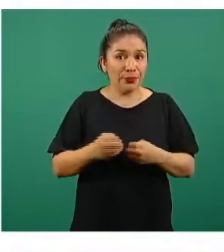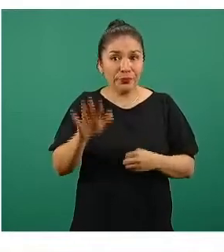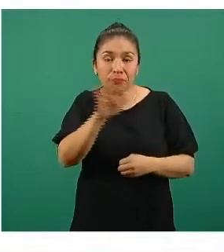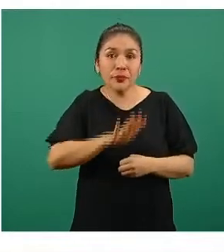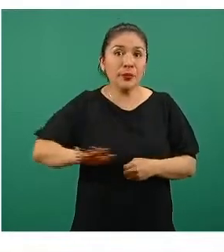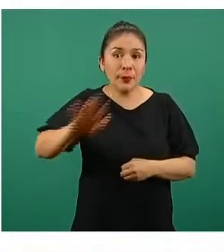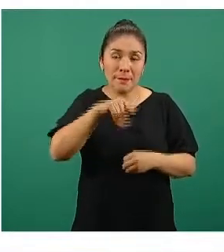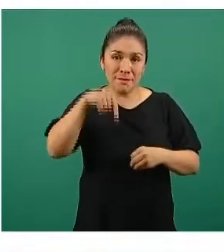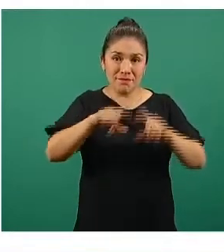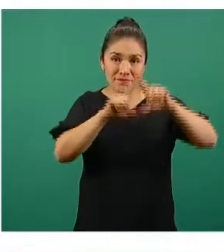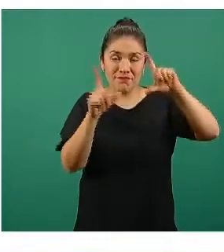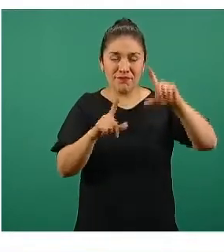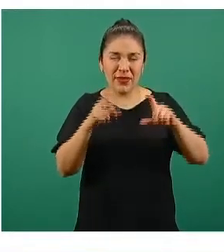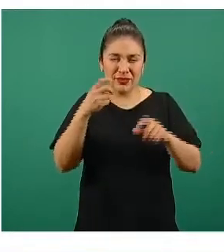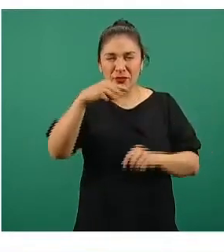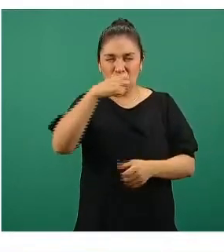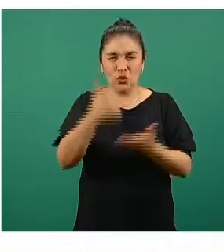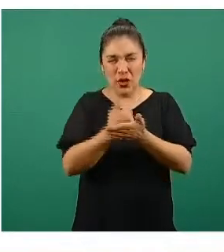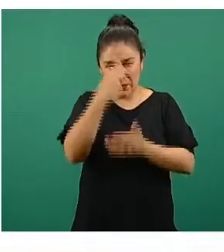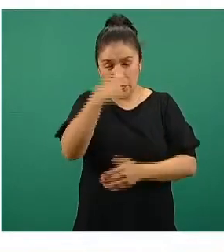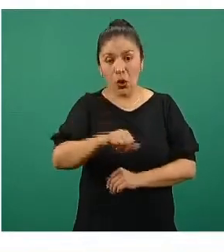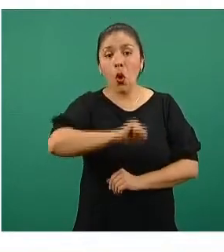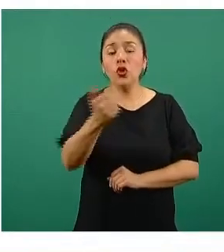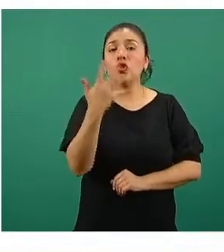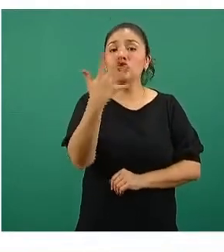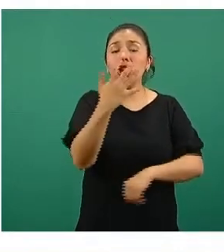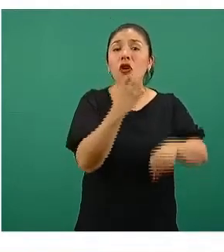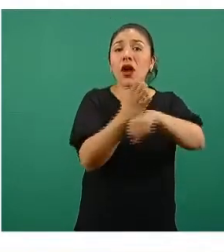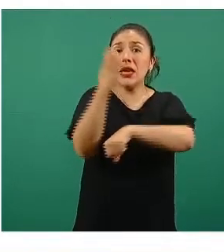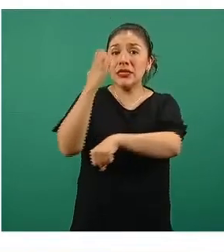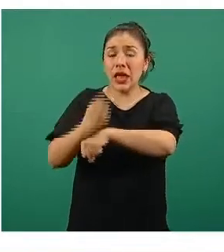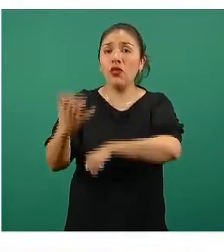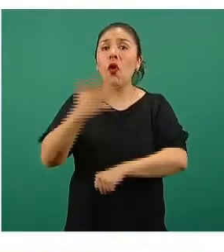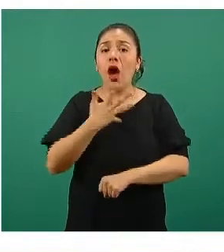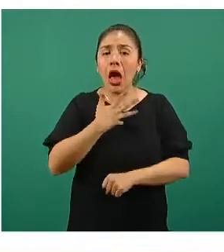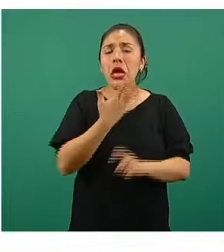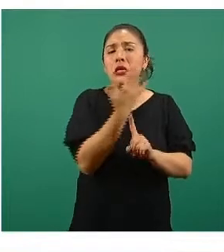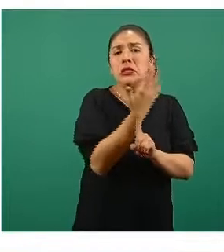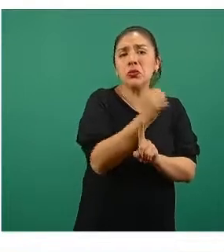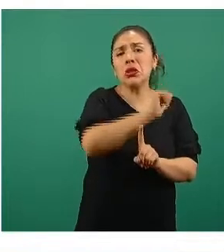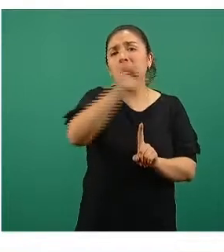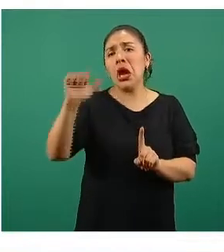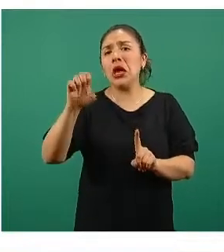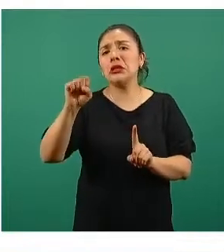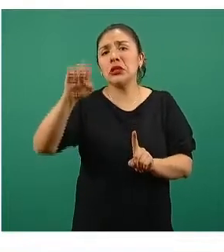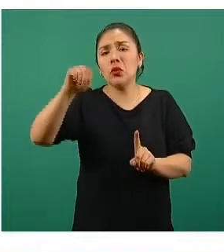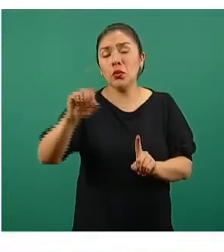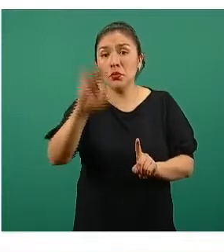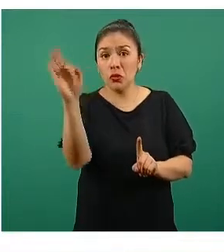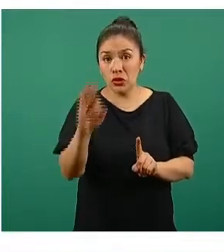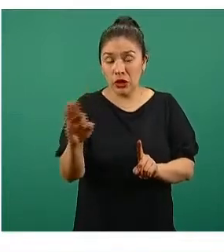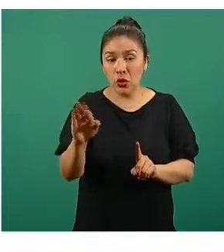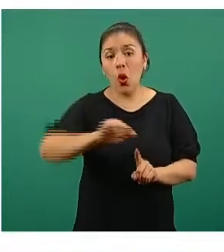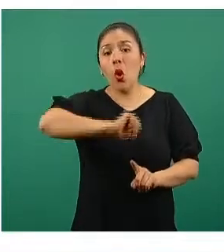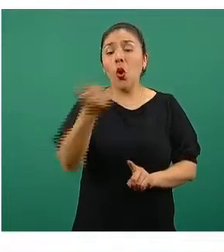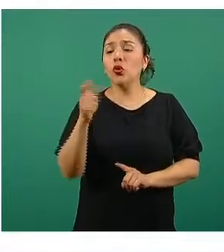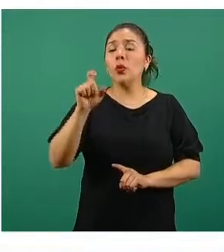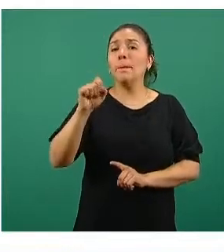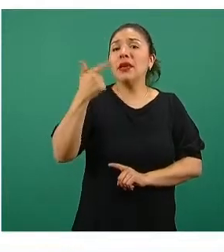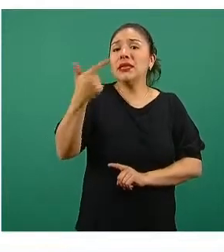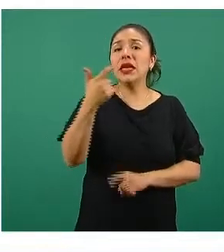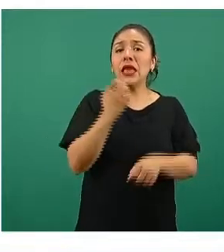de camas con respirador mecánico. Son 5 entidades federativas que tienen entre el 50 y el 69% y